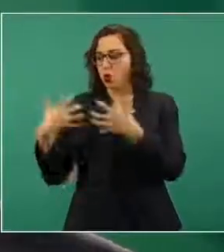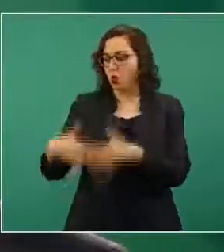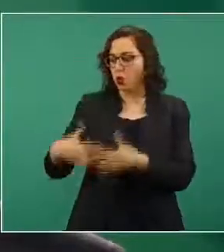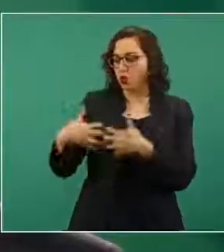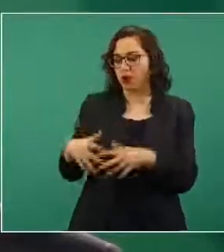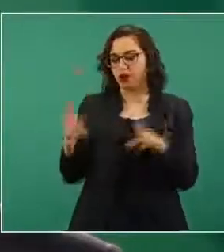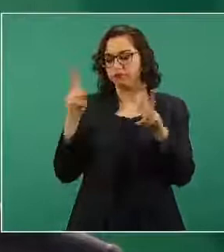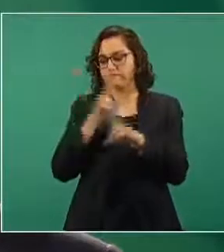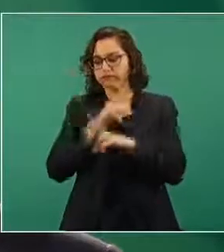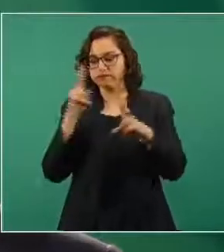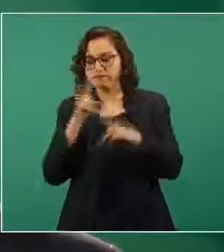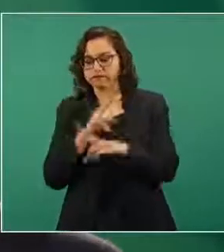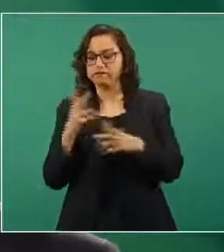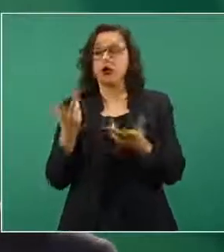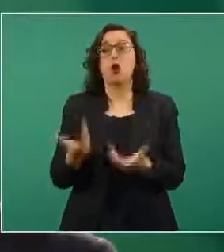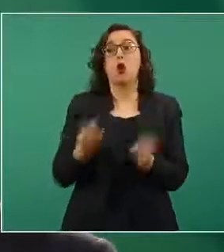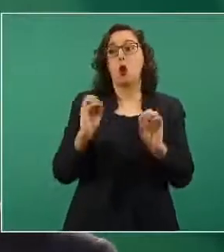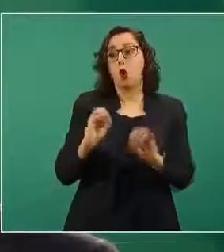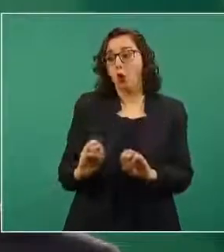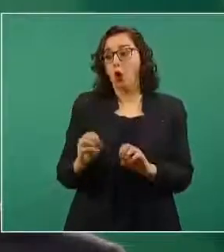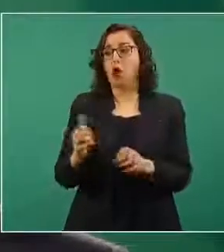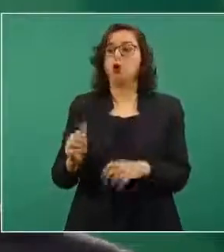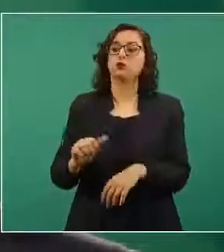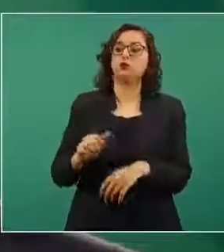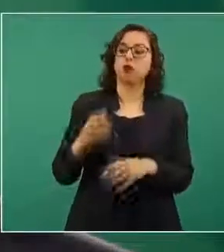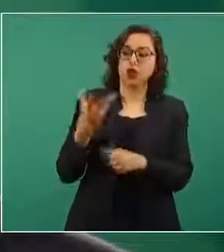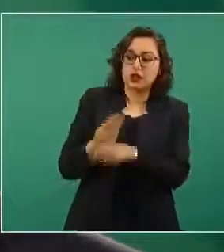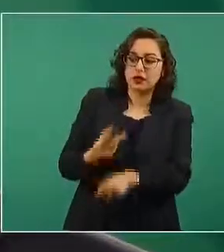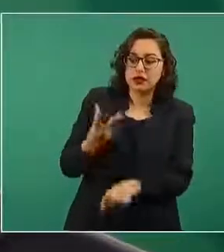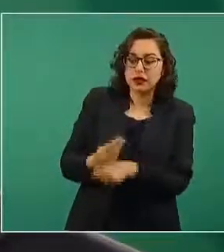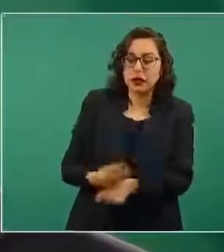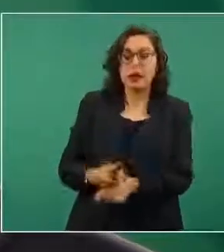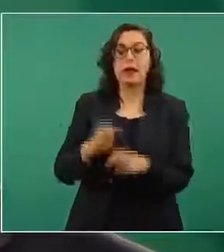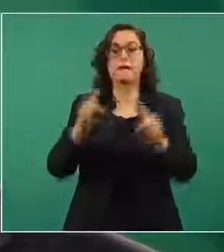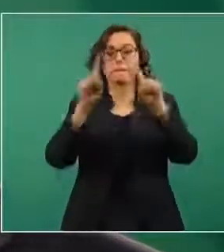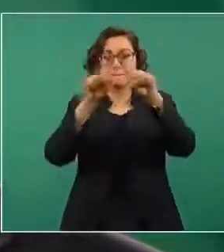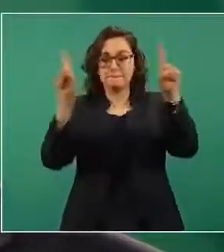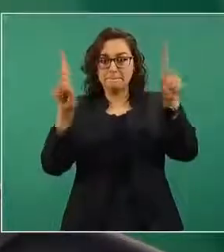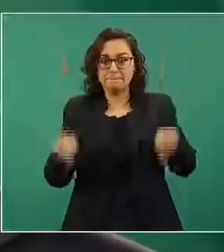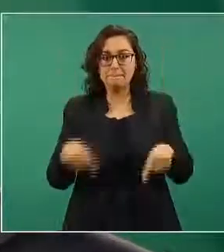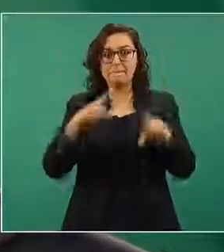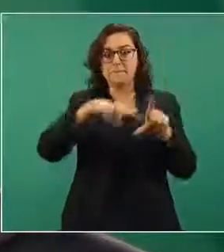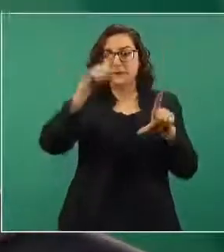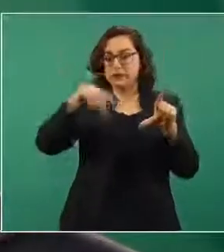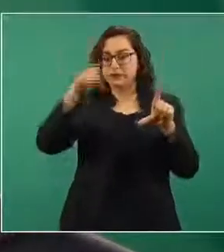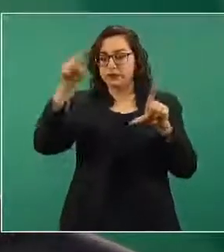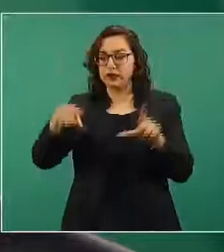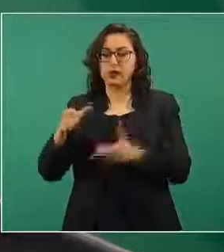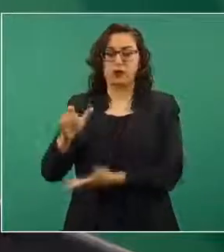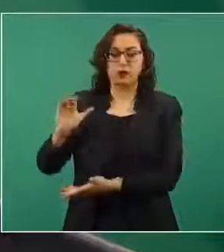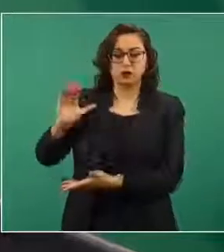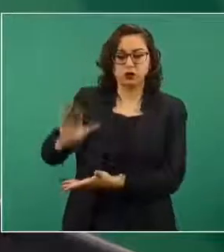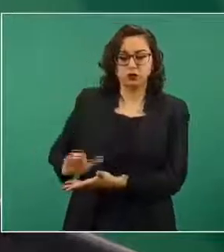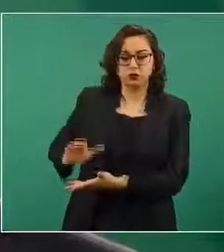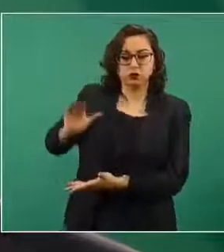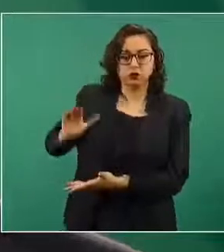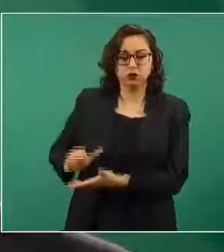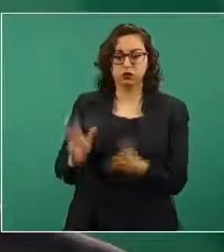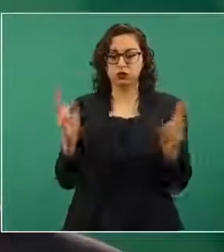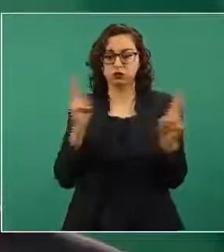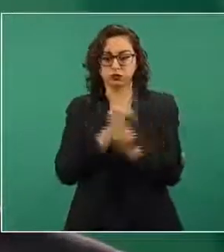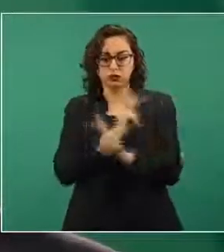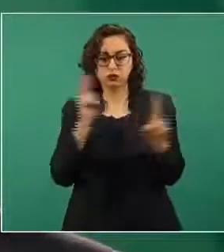y reorganización del uso de los ventiladores, también monitores, bombas de infusión, servicios